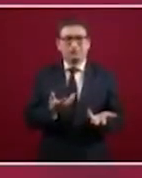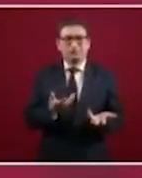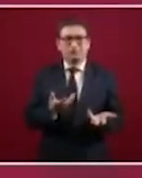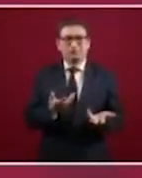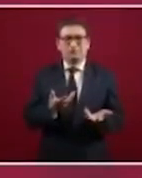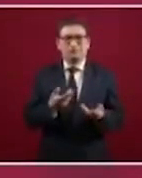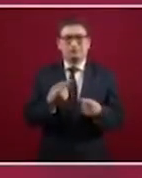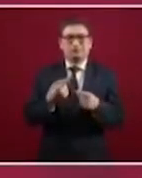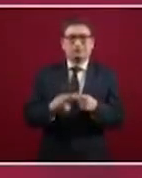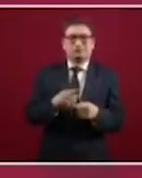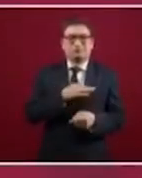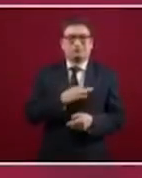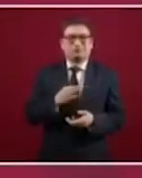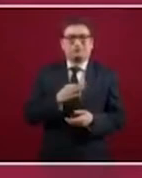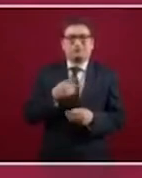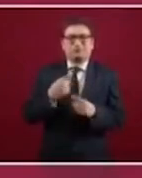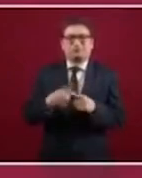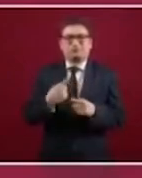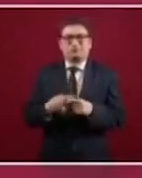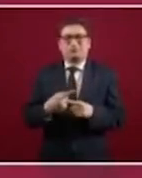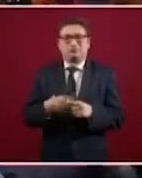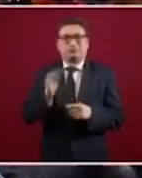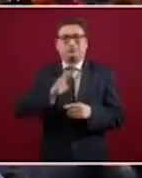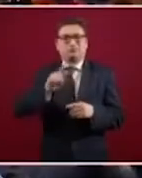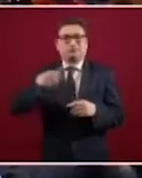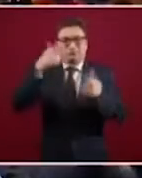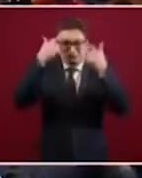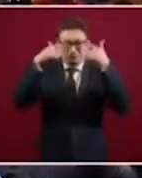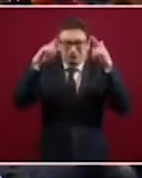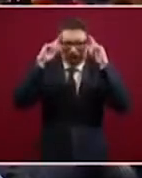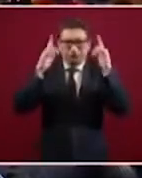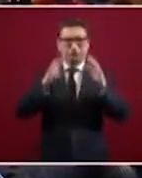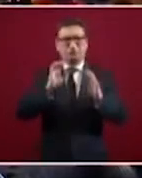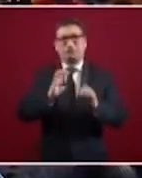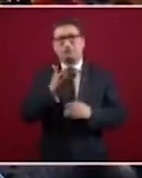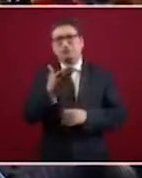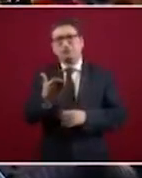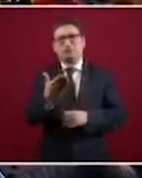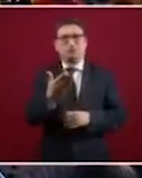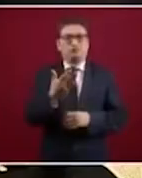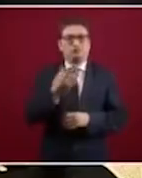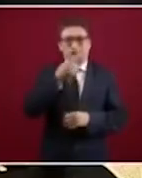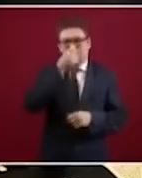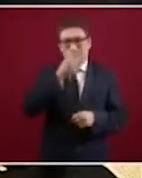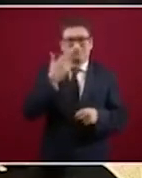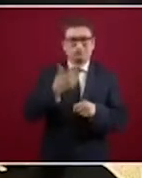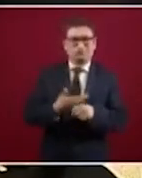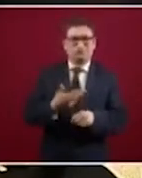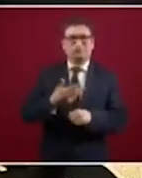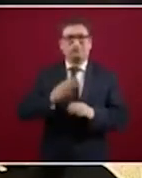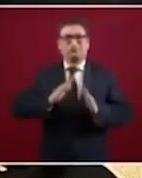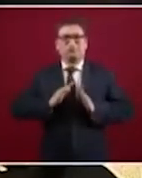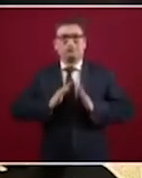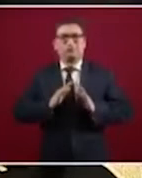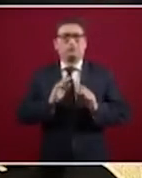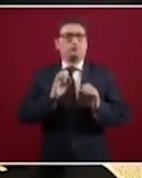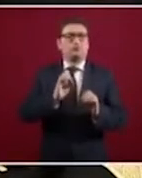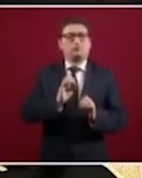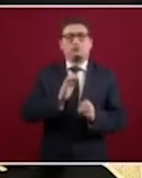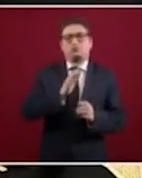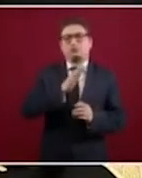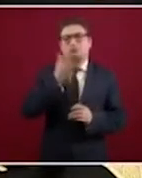introduce el almirante o el secretario de la defensa o